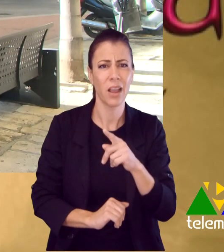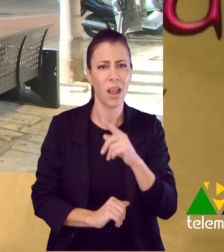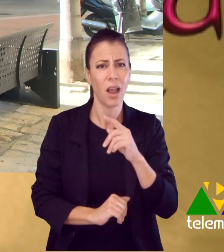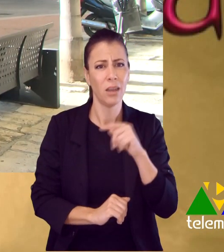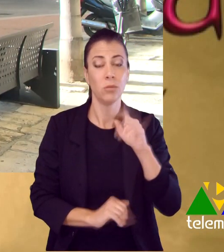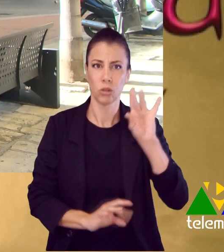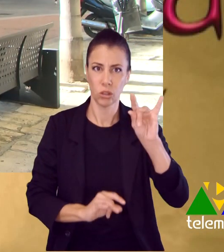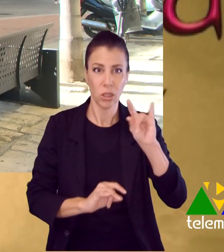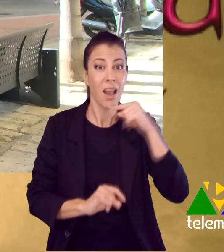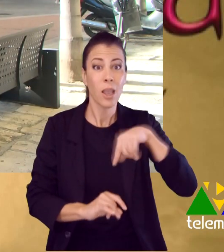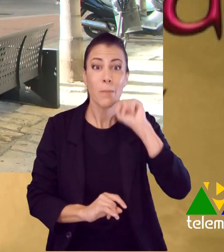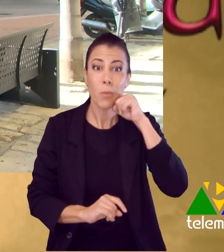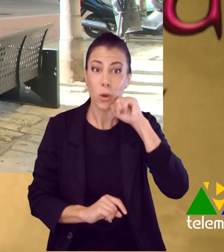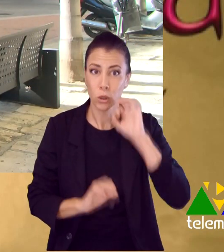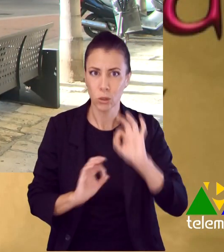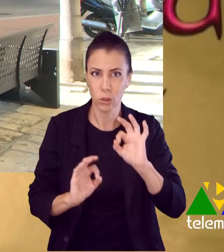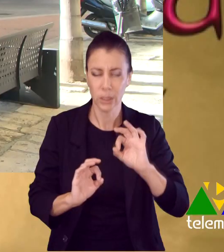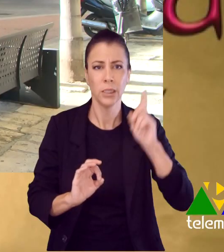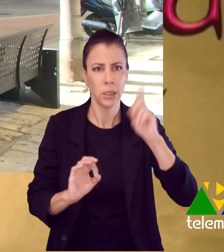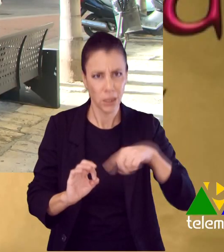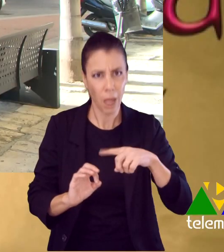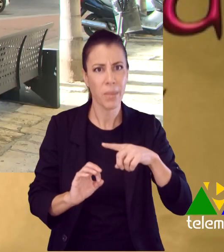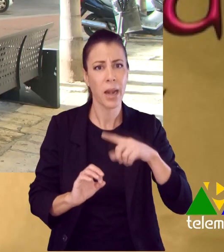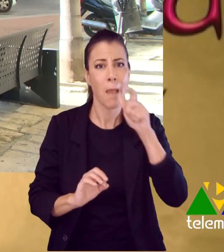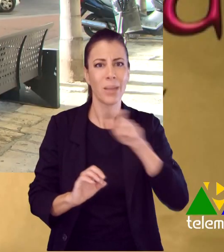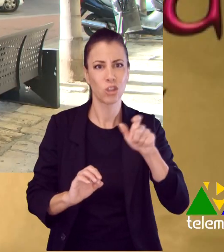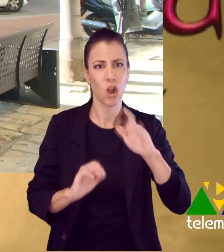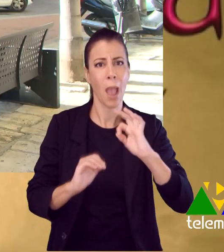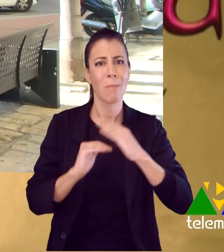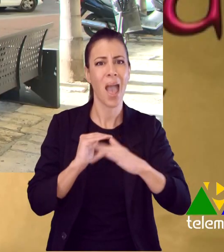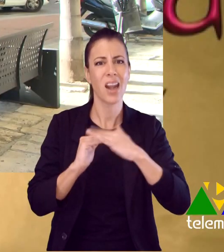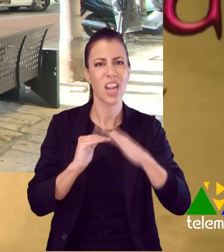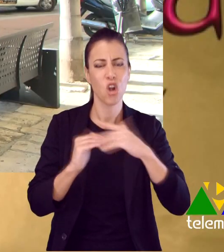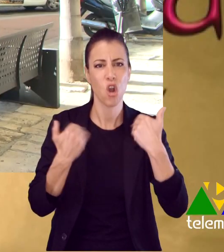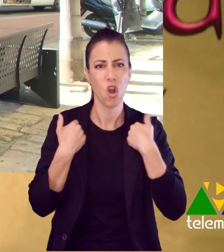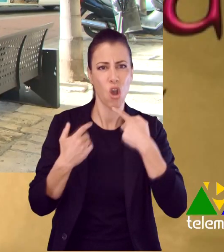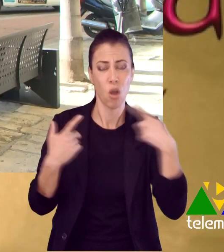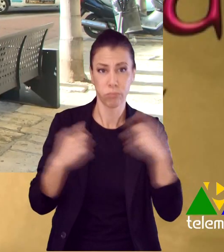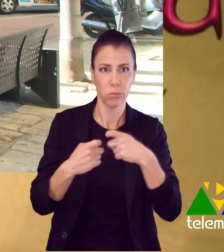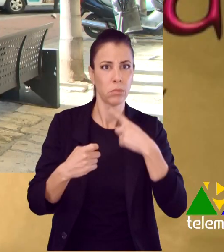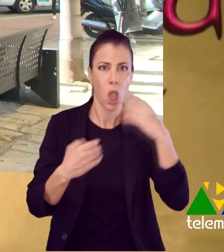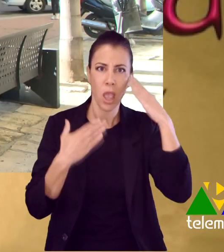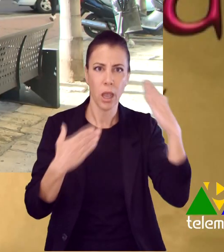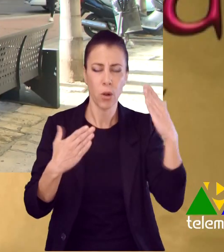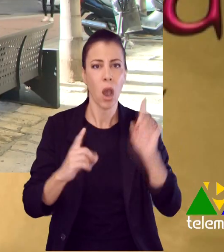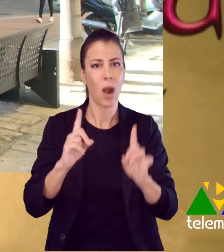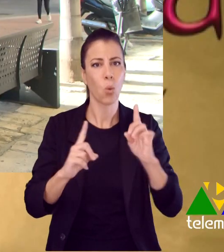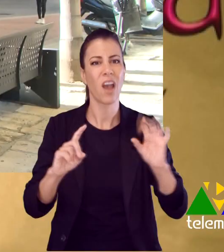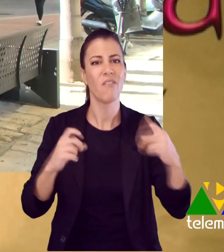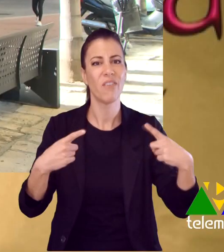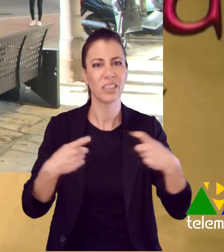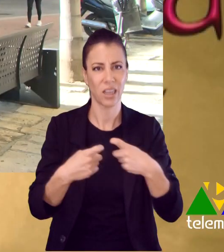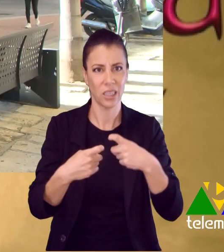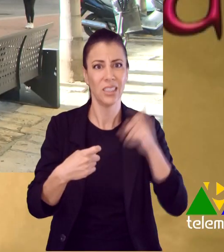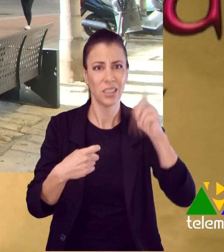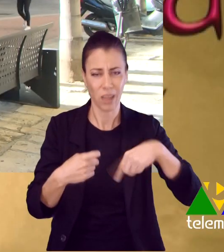hay algunos marinos que también fueron considerados héroes nacionales, fueron condecorados y tal, en alguna batalla también